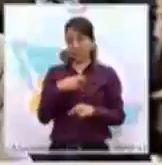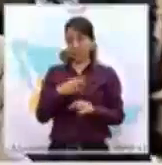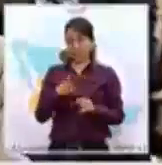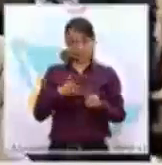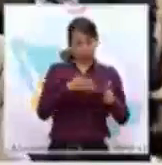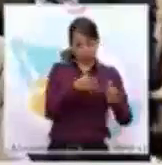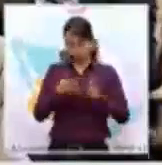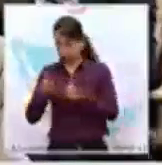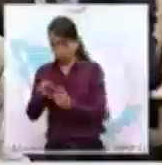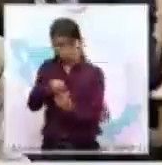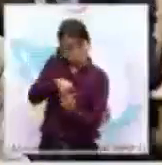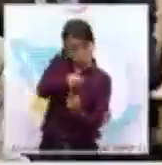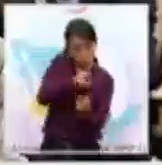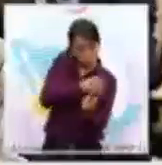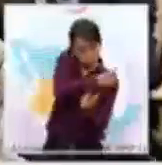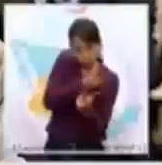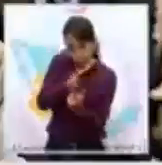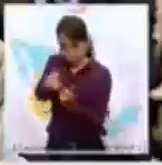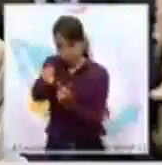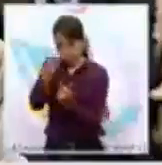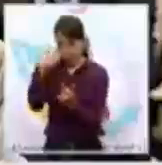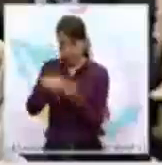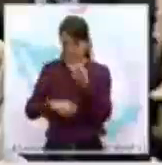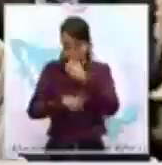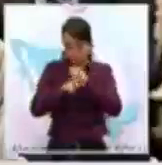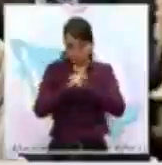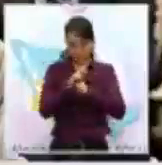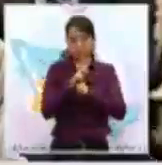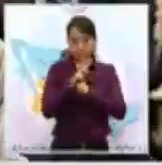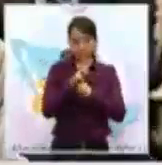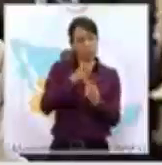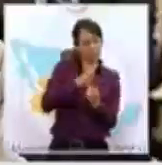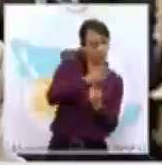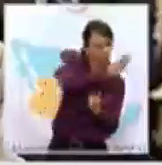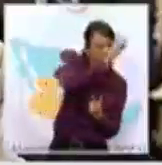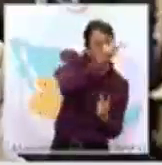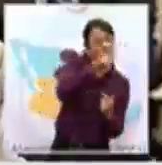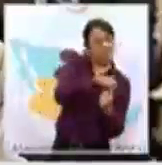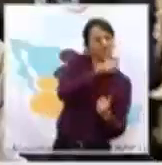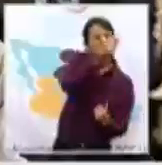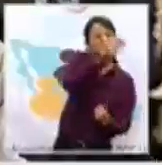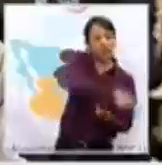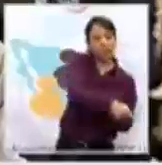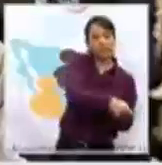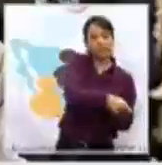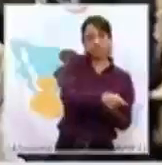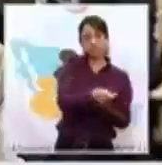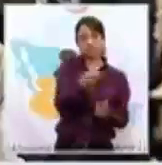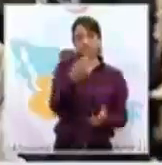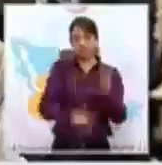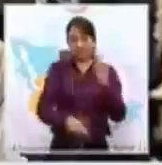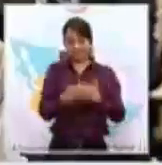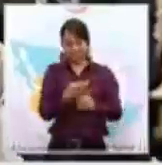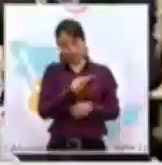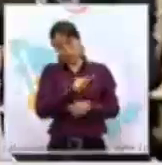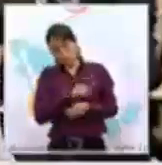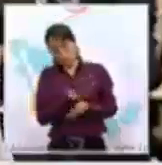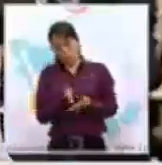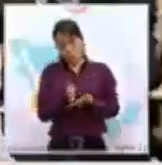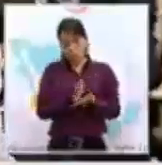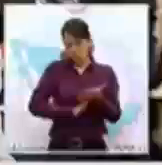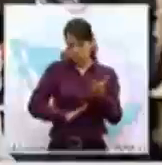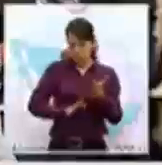diferentes al plantear estas problemáticas. Uno es el que tiene que ver con la superación de la pobreza, en